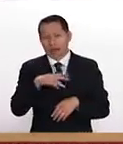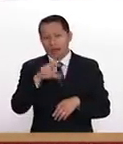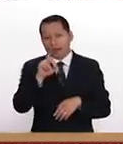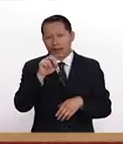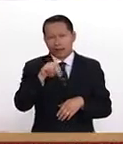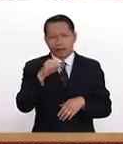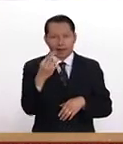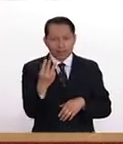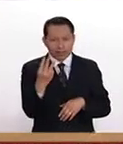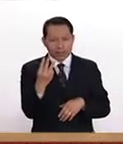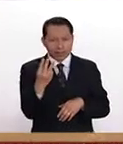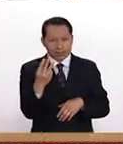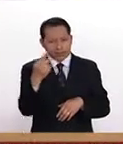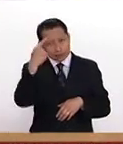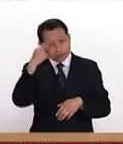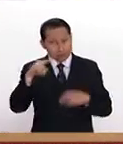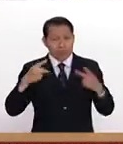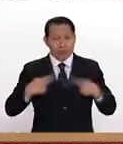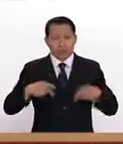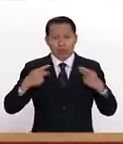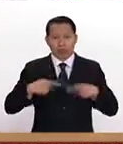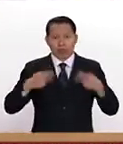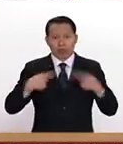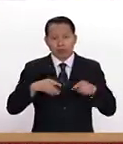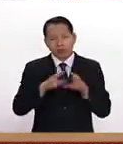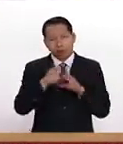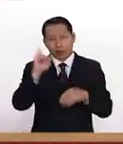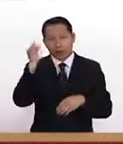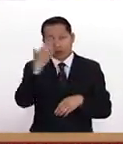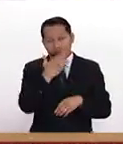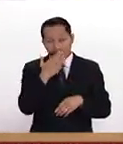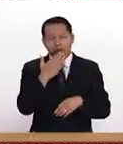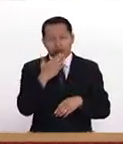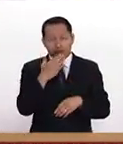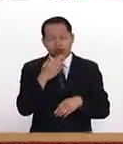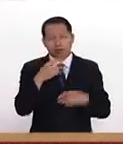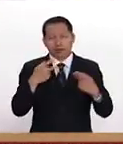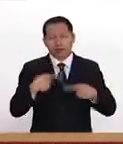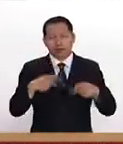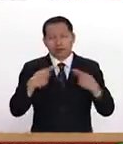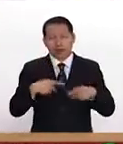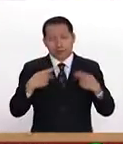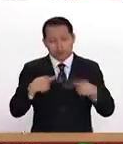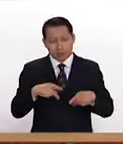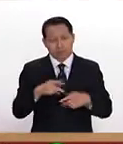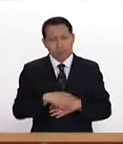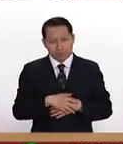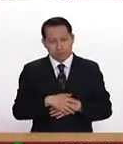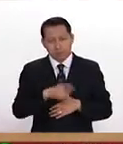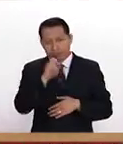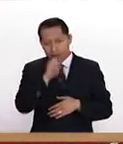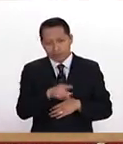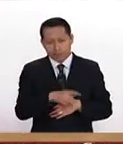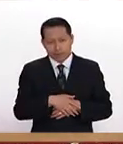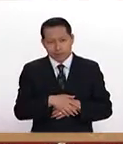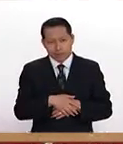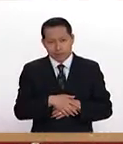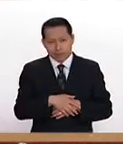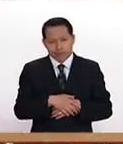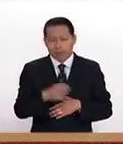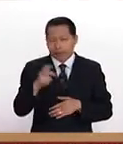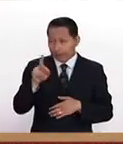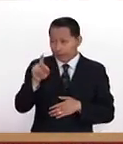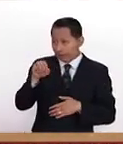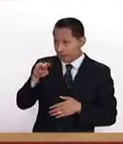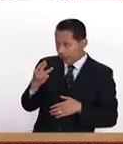3 platos para buena parte de la gente es la imagen del ejército eso es y eso el de n 3 y el combate en el